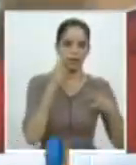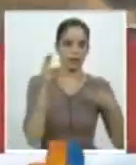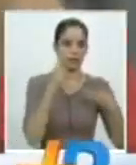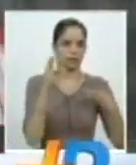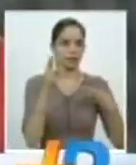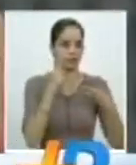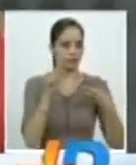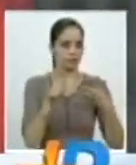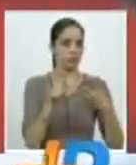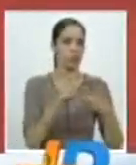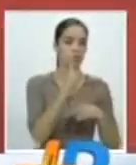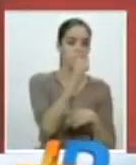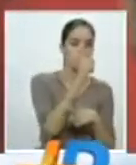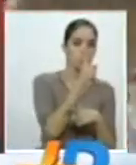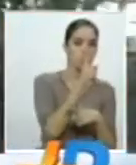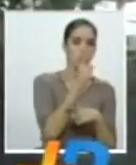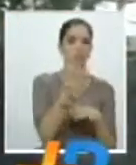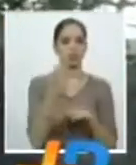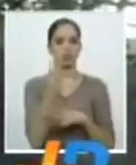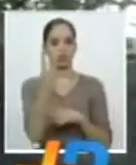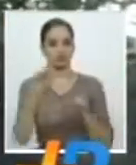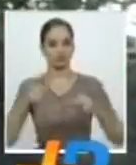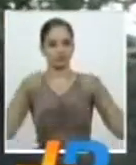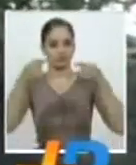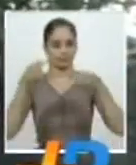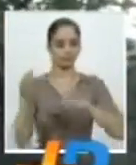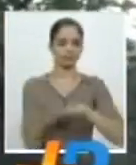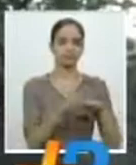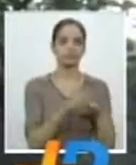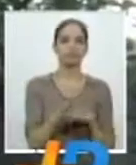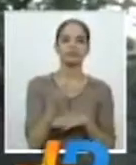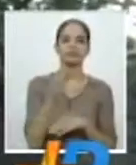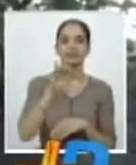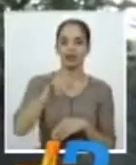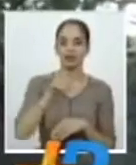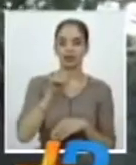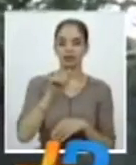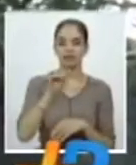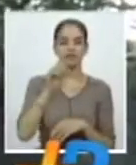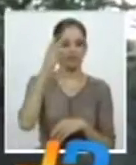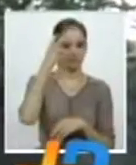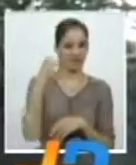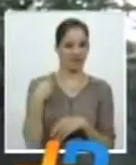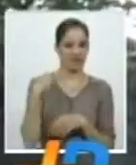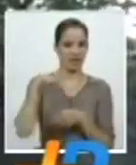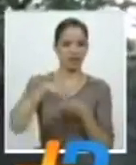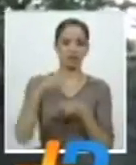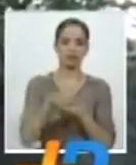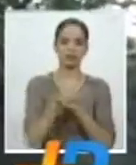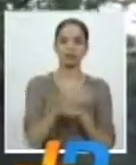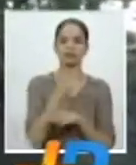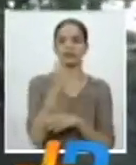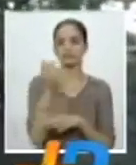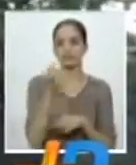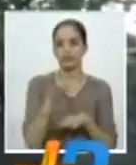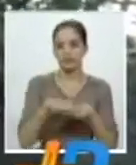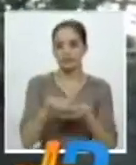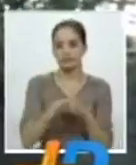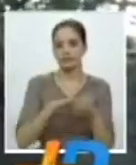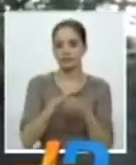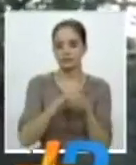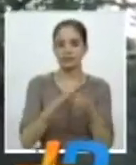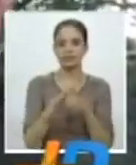un triunfo y 2 empates. Radamel Falcao García, ausente con la selección Colombia en Brasil 2014 por un inconveniente de